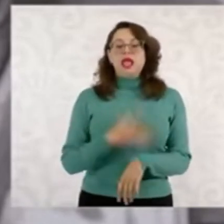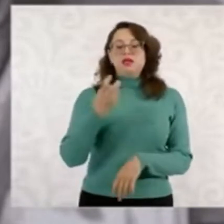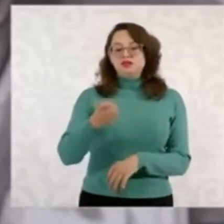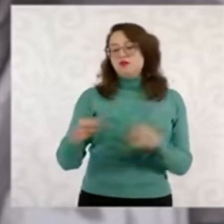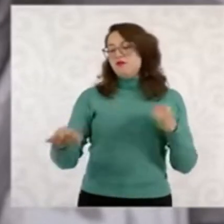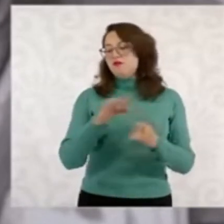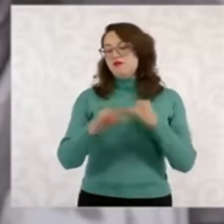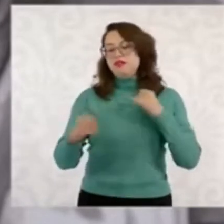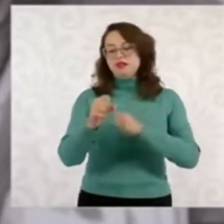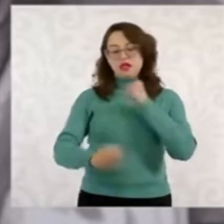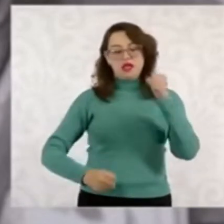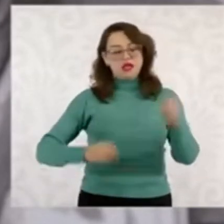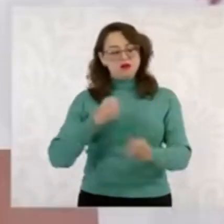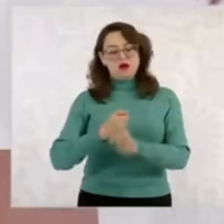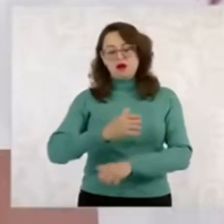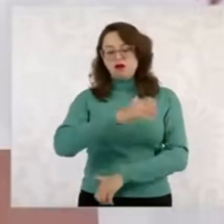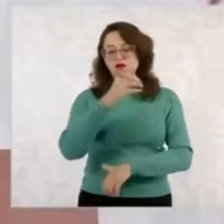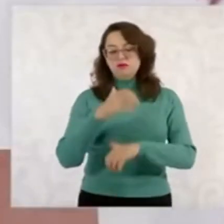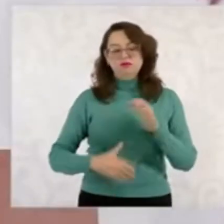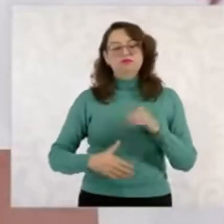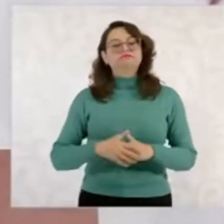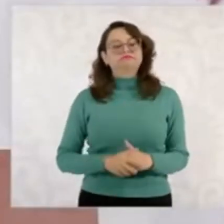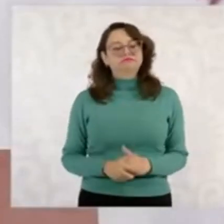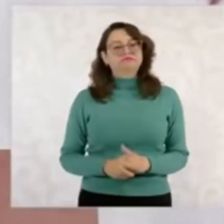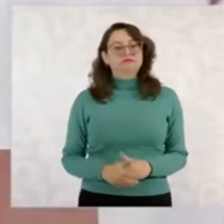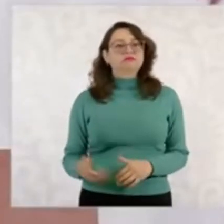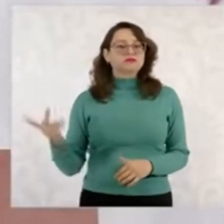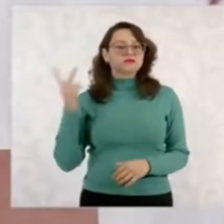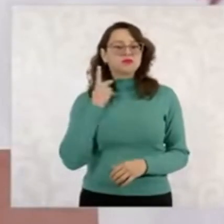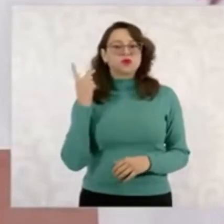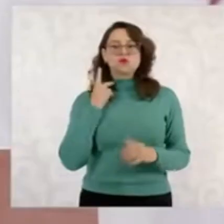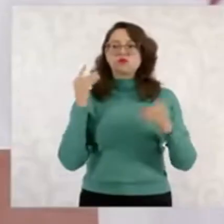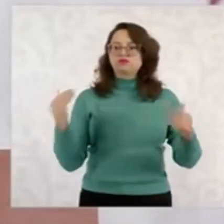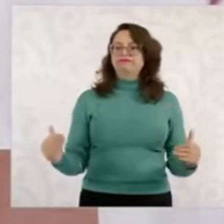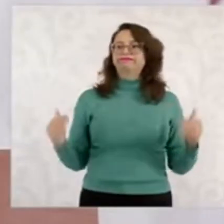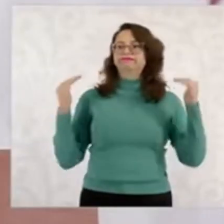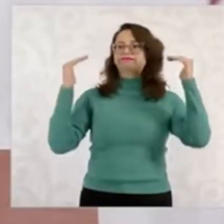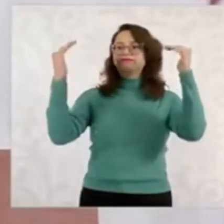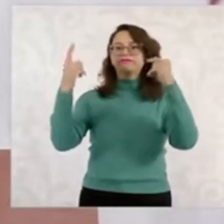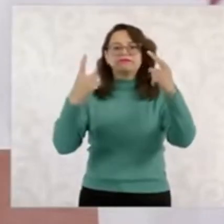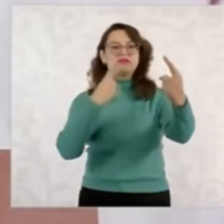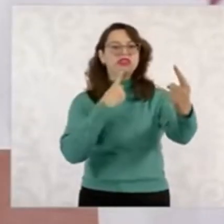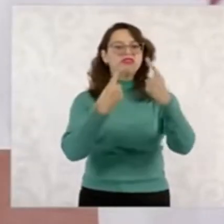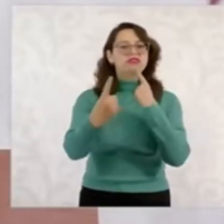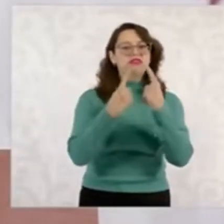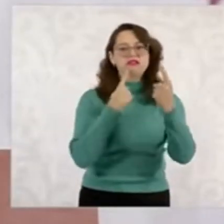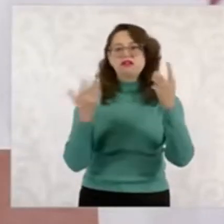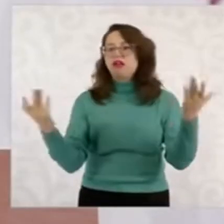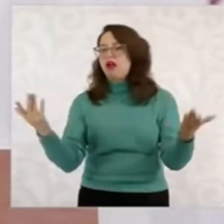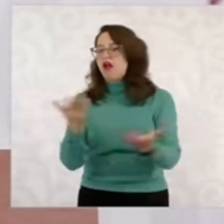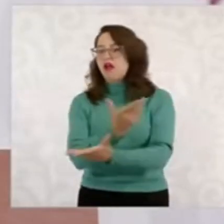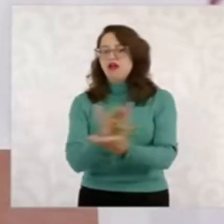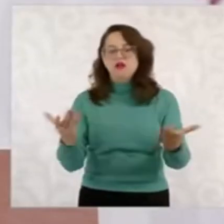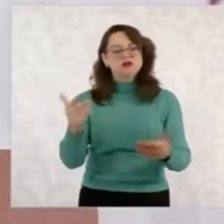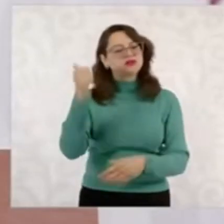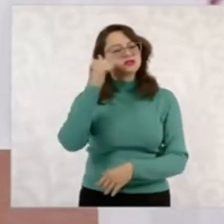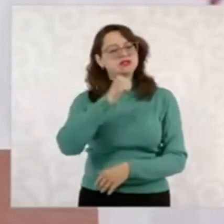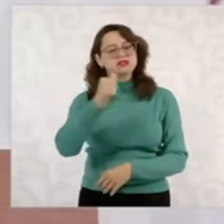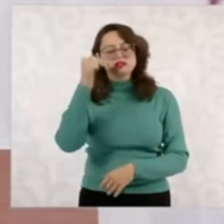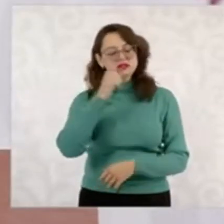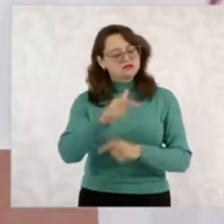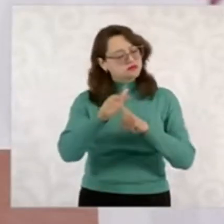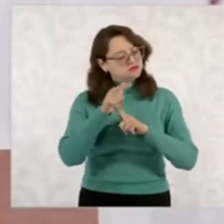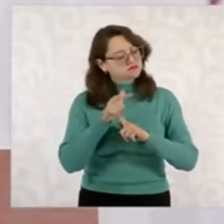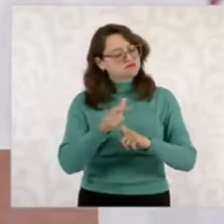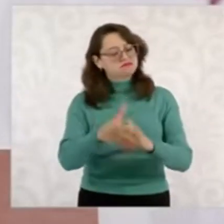año, deseando que la madurez política y el diálogo y la negociación vivan hoy y siempre en el ánimo